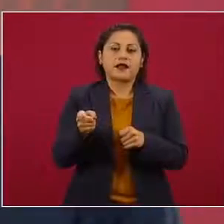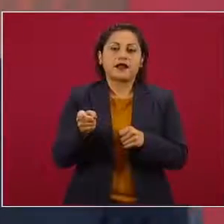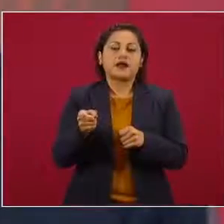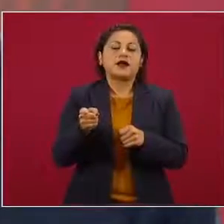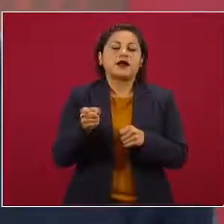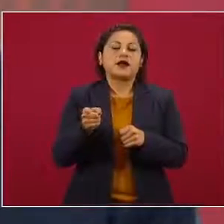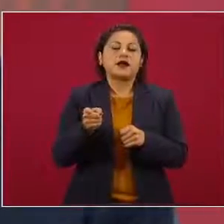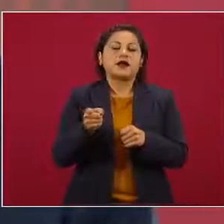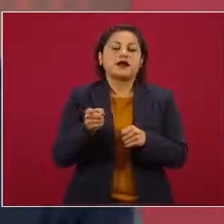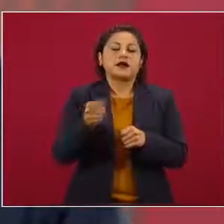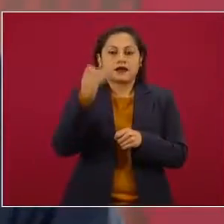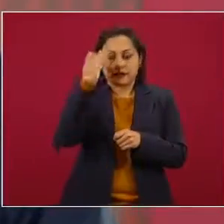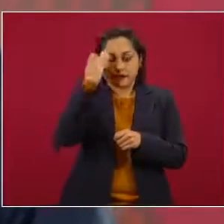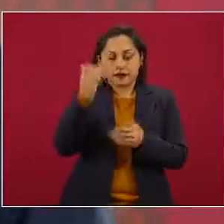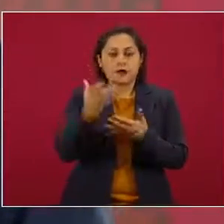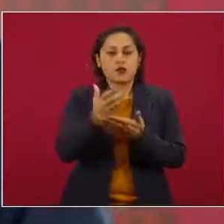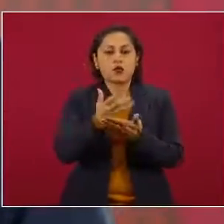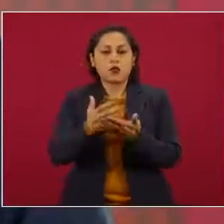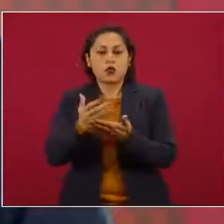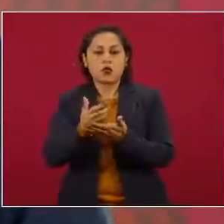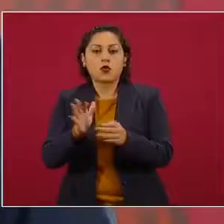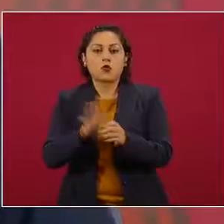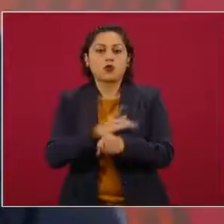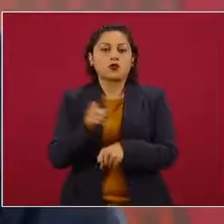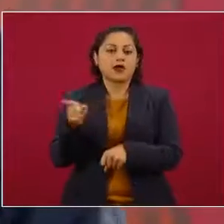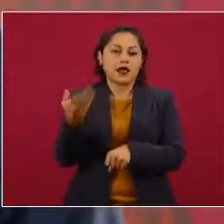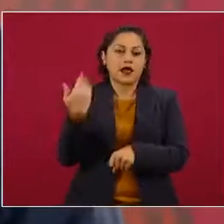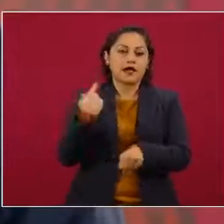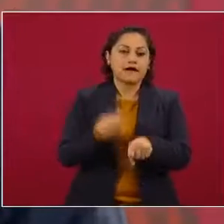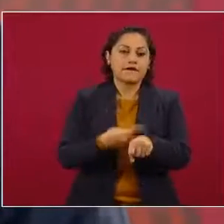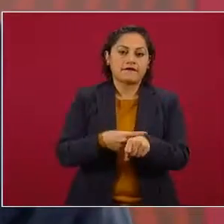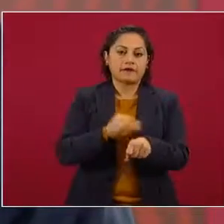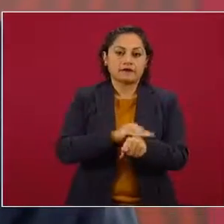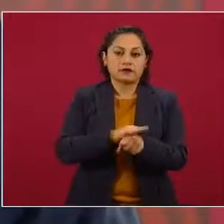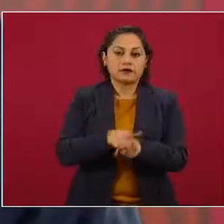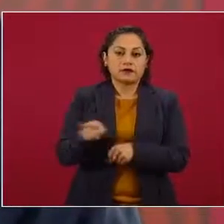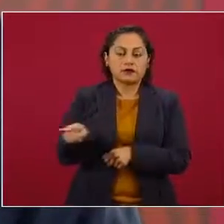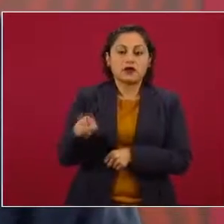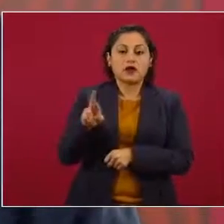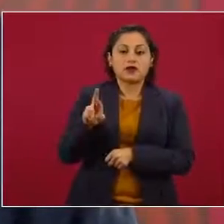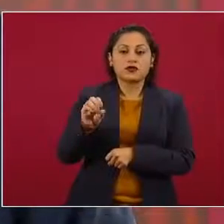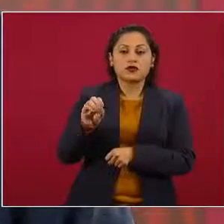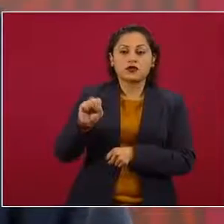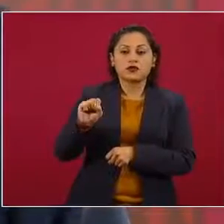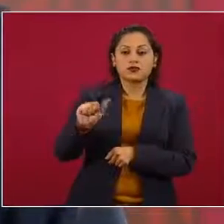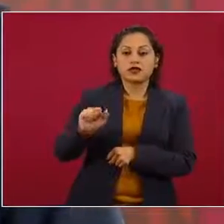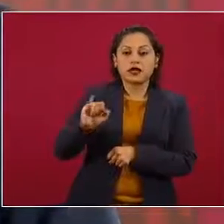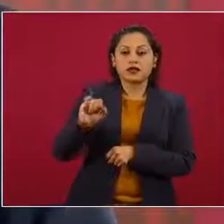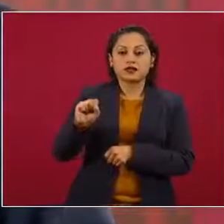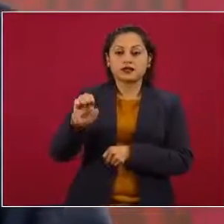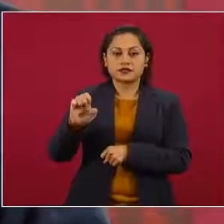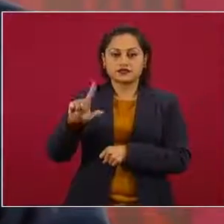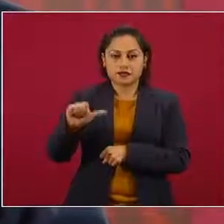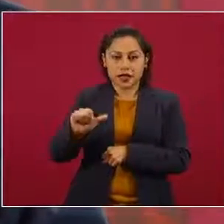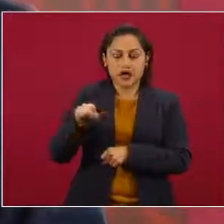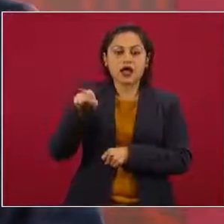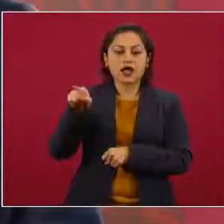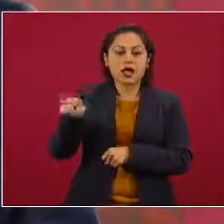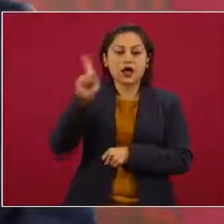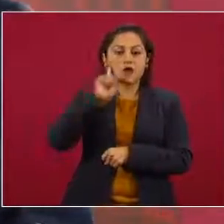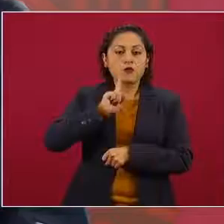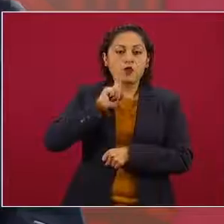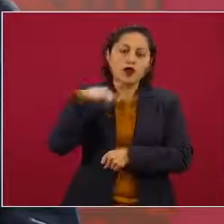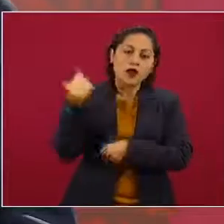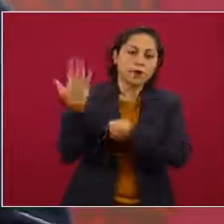porque fue afectada por COVID, va a ser Rosa Isela Rodríguez, la próxima secretaria